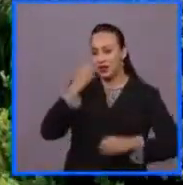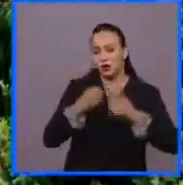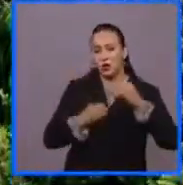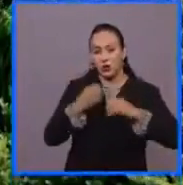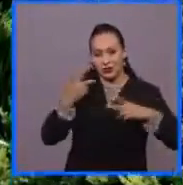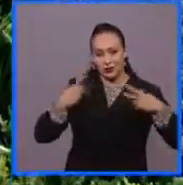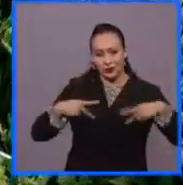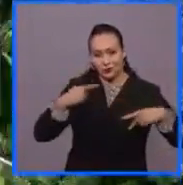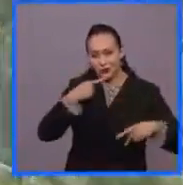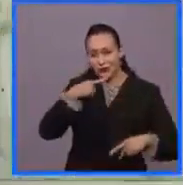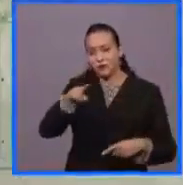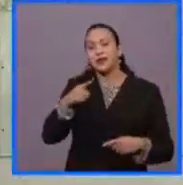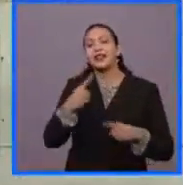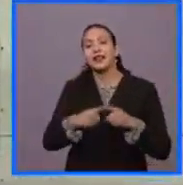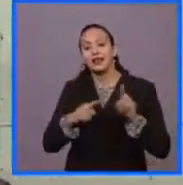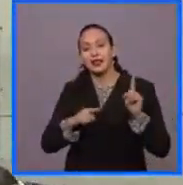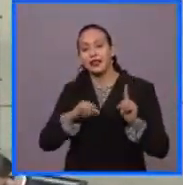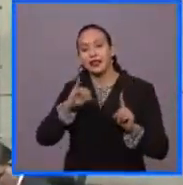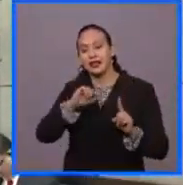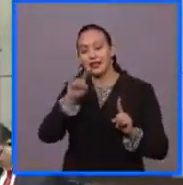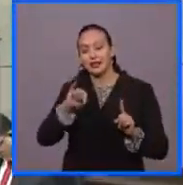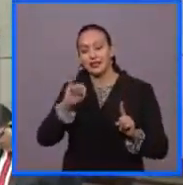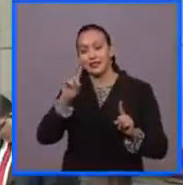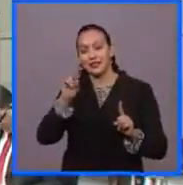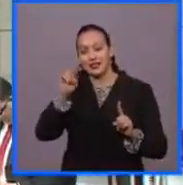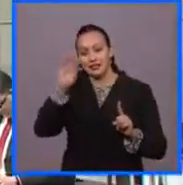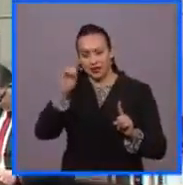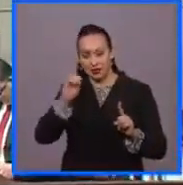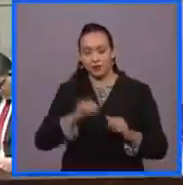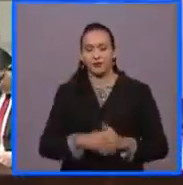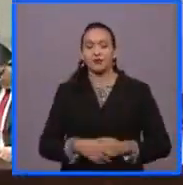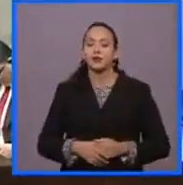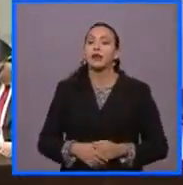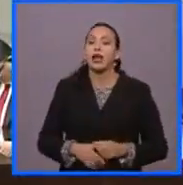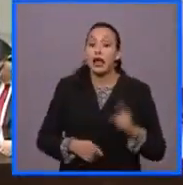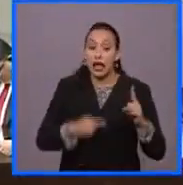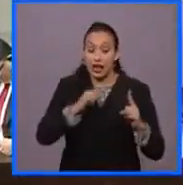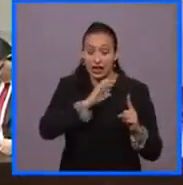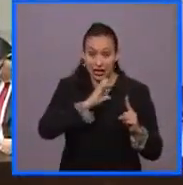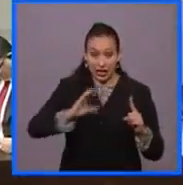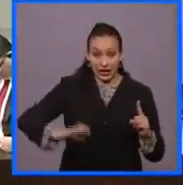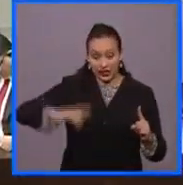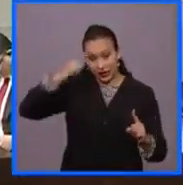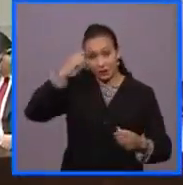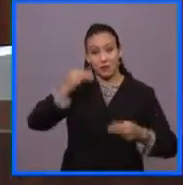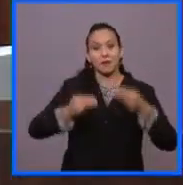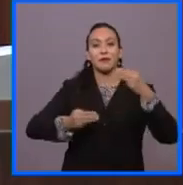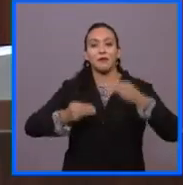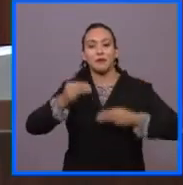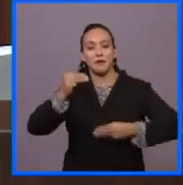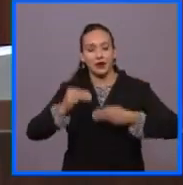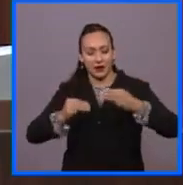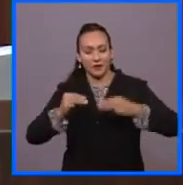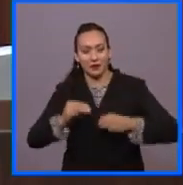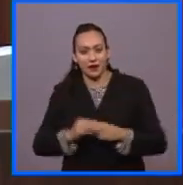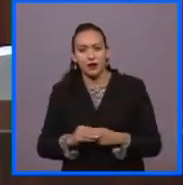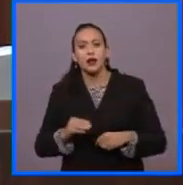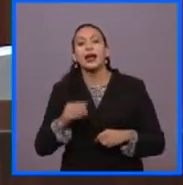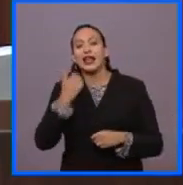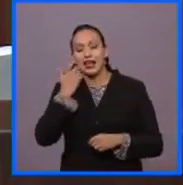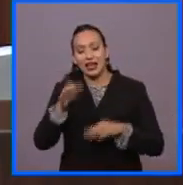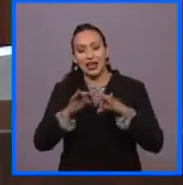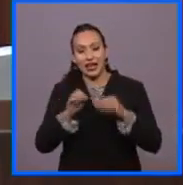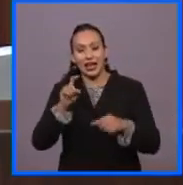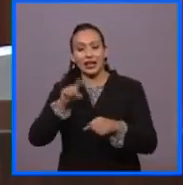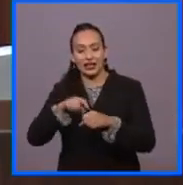juicio ciudadano interpuesto por Isidro Jaramillo Olivares, candidato a magistrado de Tribunal de Apelación por un